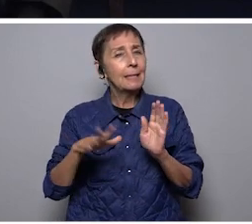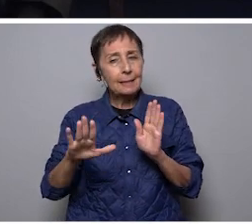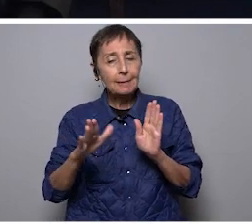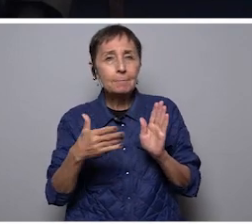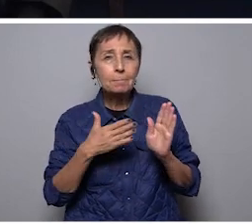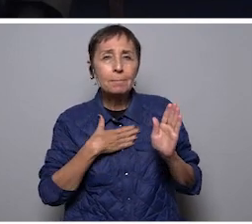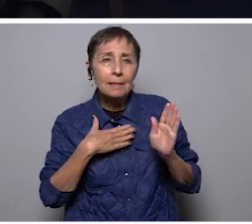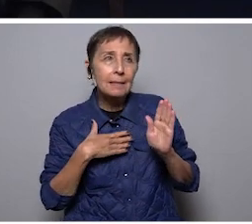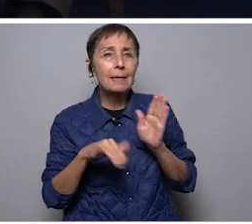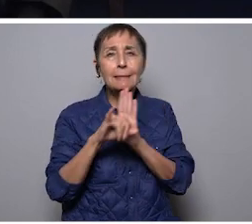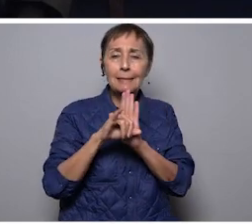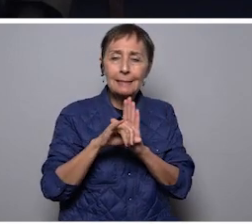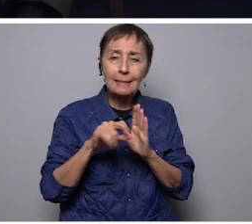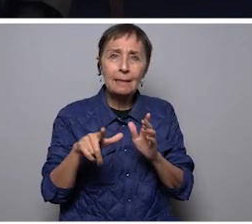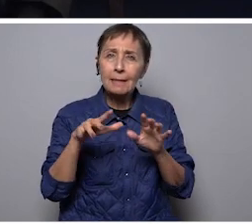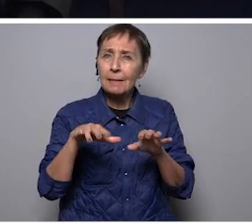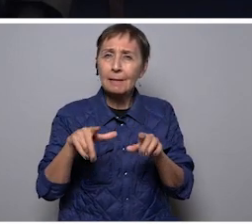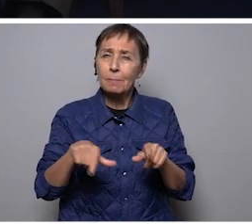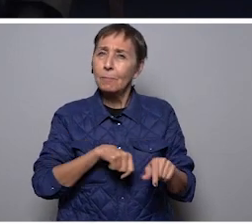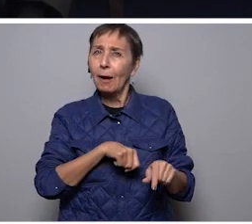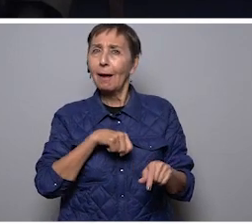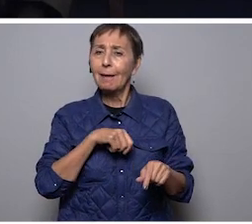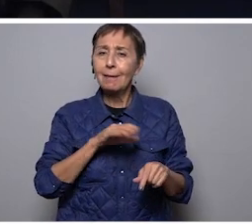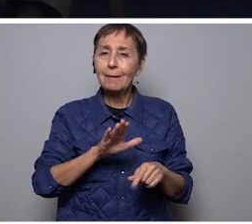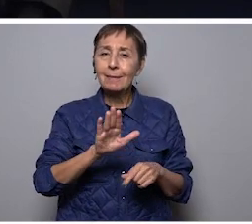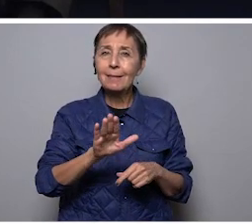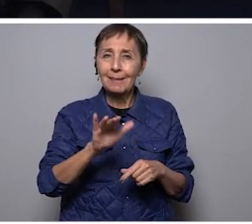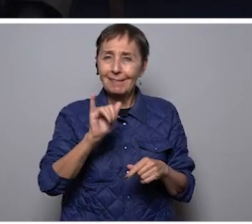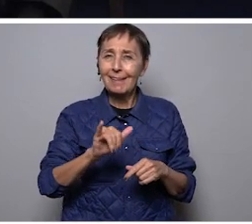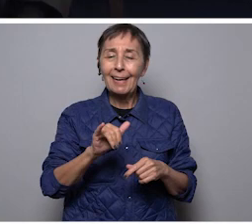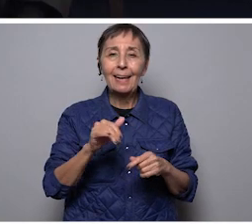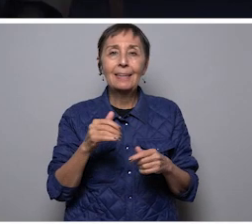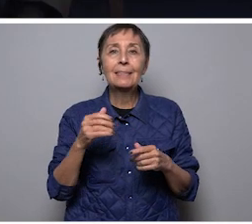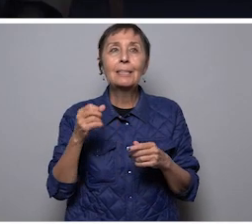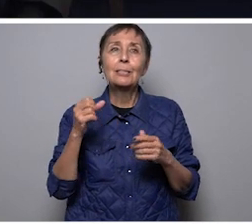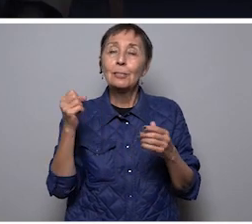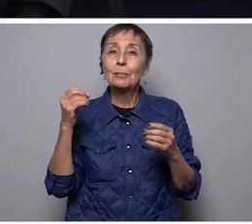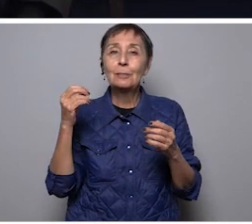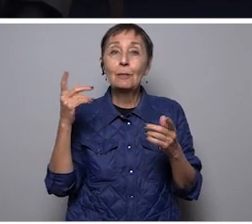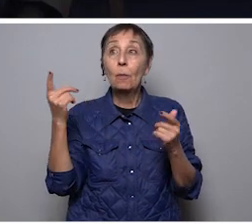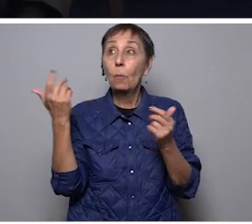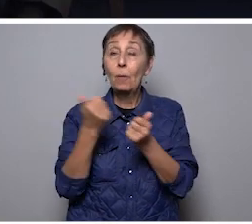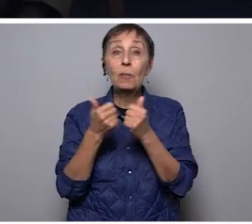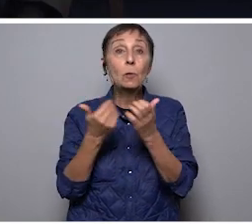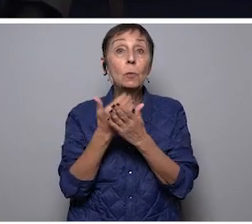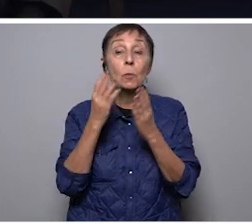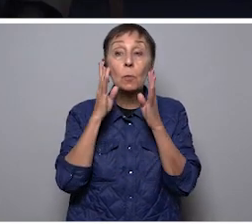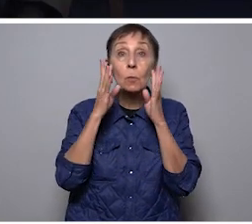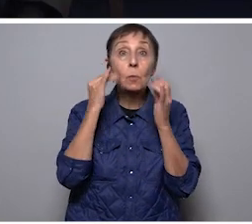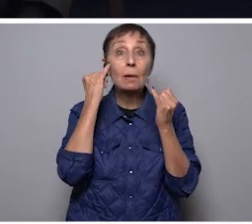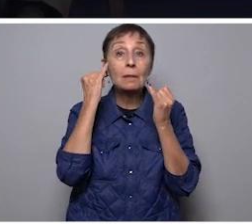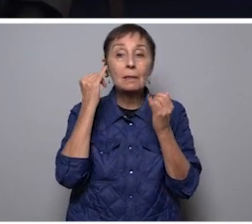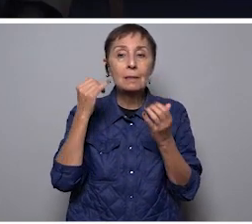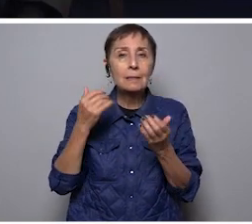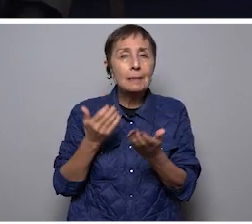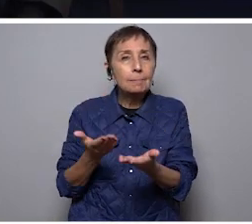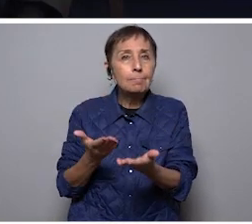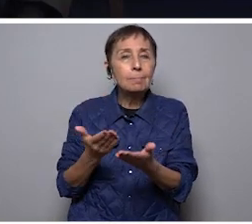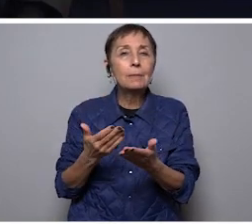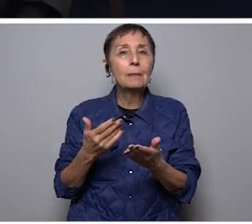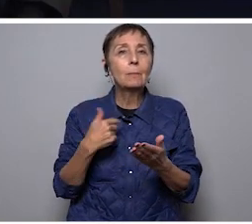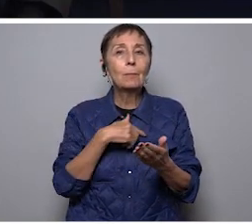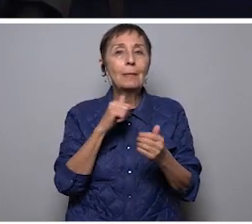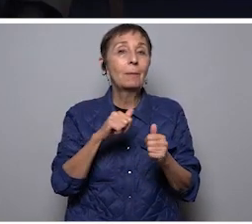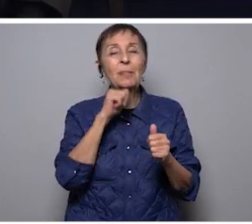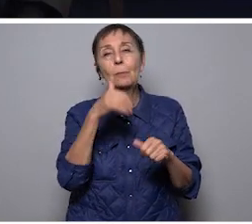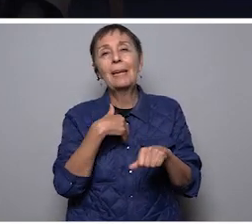también podrían hacerse grandes cosas esperemos que este sea el inicio entonces de esas ideas eh creo que no tenemos tiempo para preguntas verdad eh